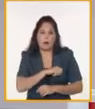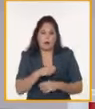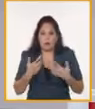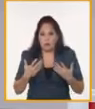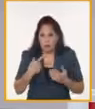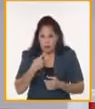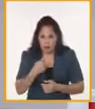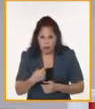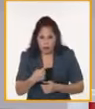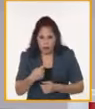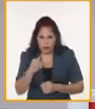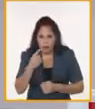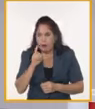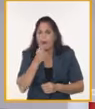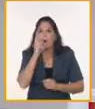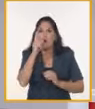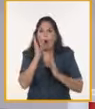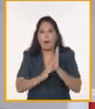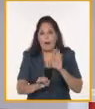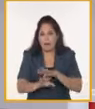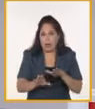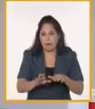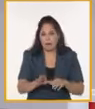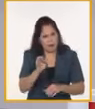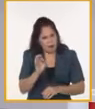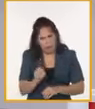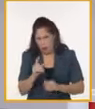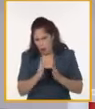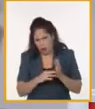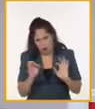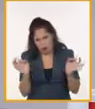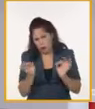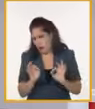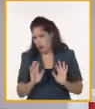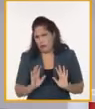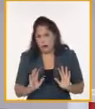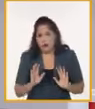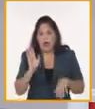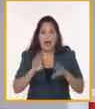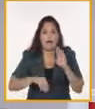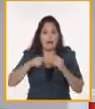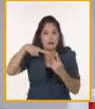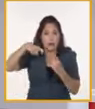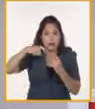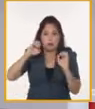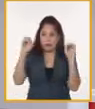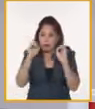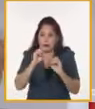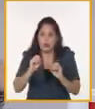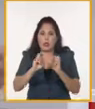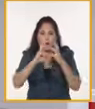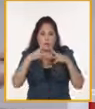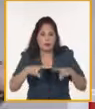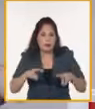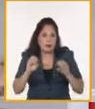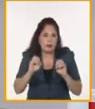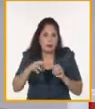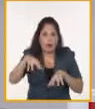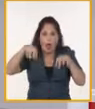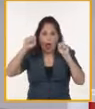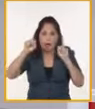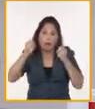dijeron que al cabo de tanto tiempo ya estaba Y verdaderamente no ha podido pu estar a veces no hay conectividad a veces no no no hay luz a veces hay un grupo